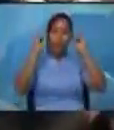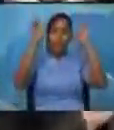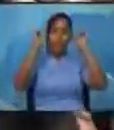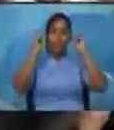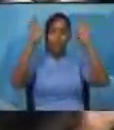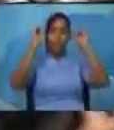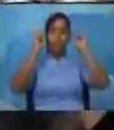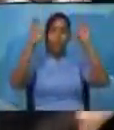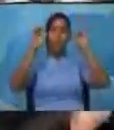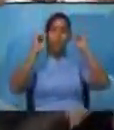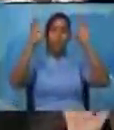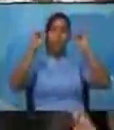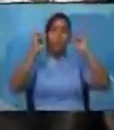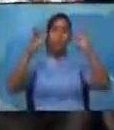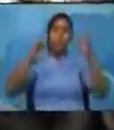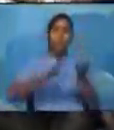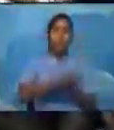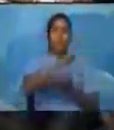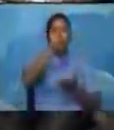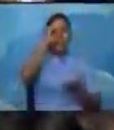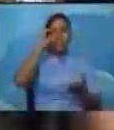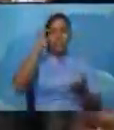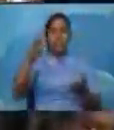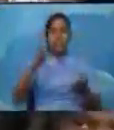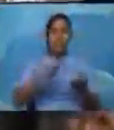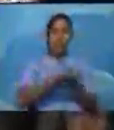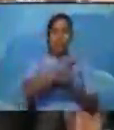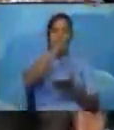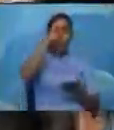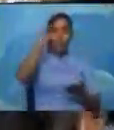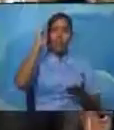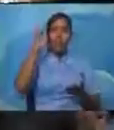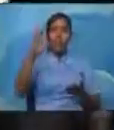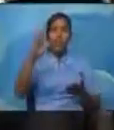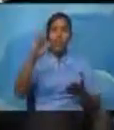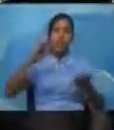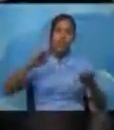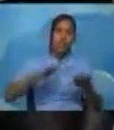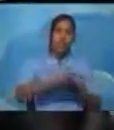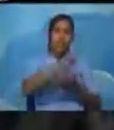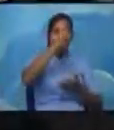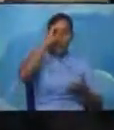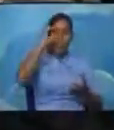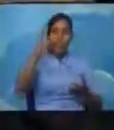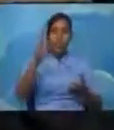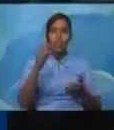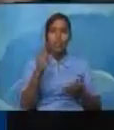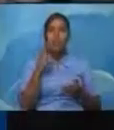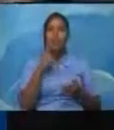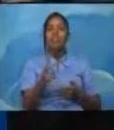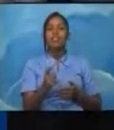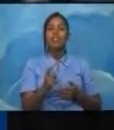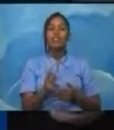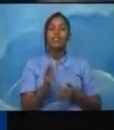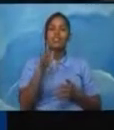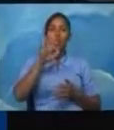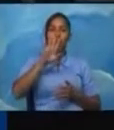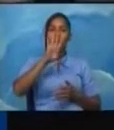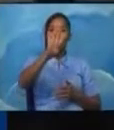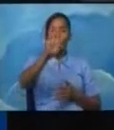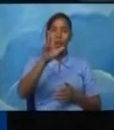Gloria a Dios, gloria a Dios, gloria a Dios, gloria a Dios. Yeah. Amén. Y dice el